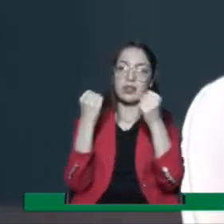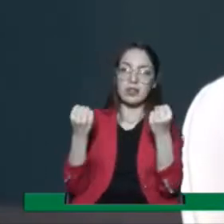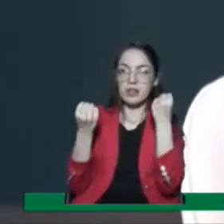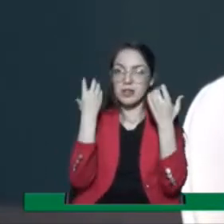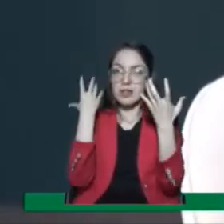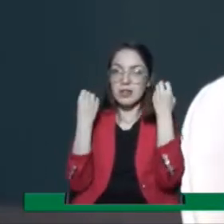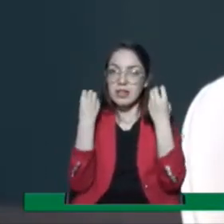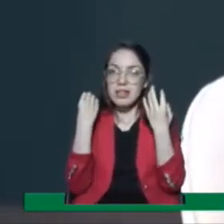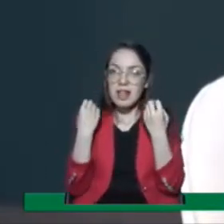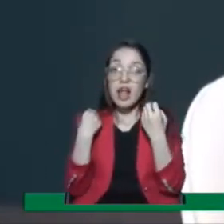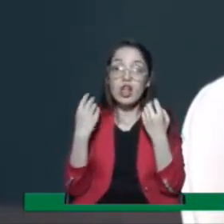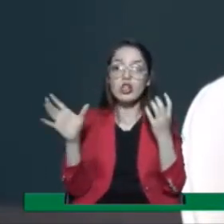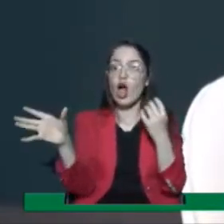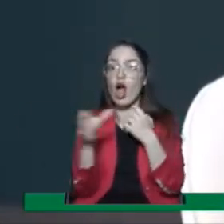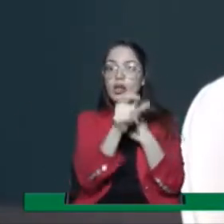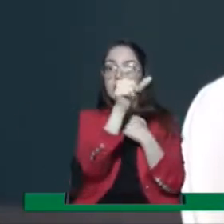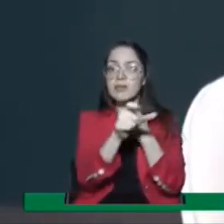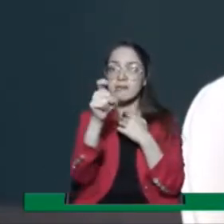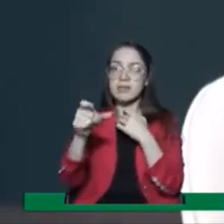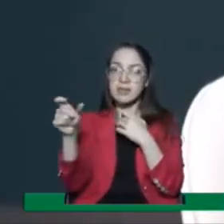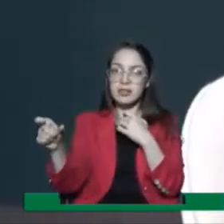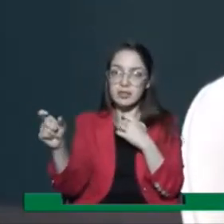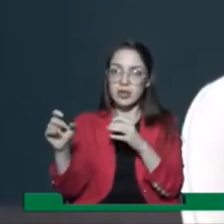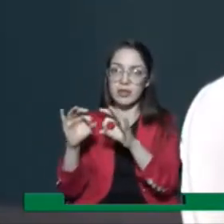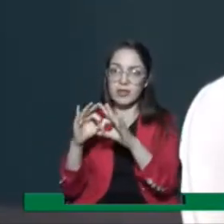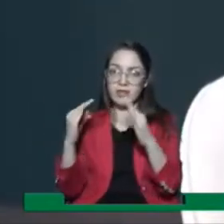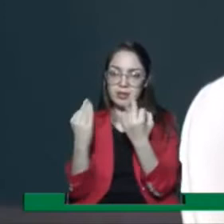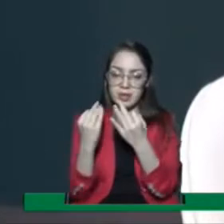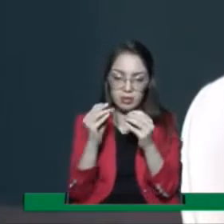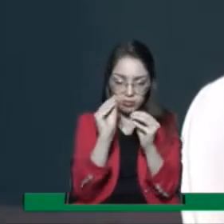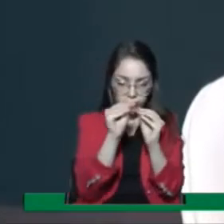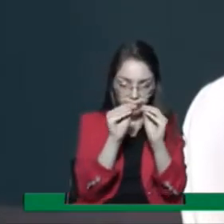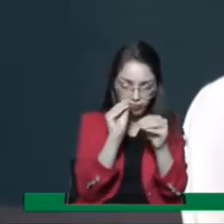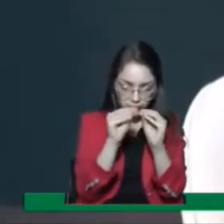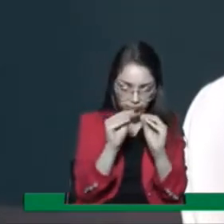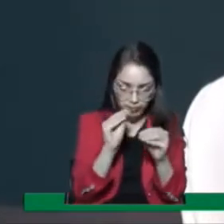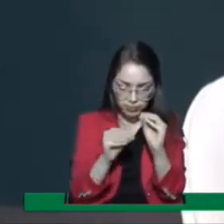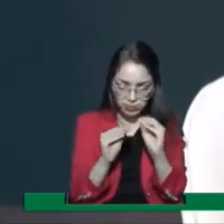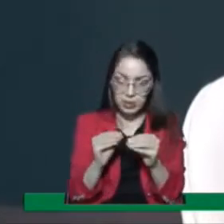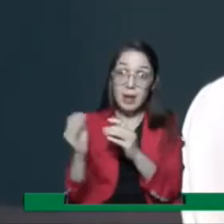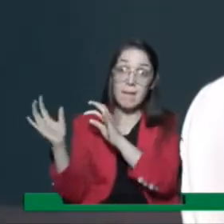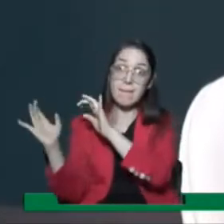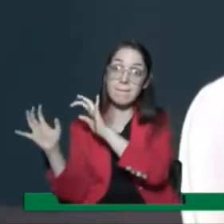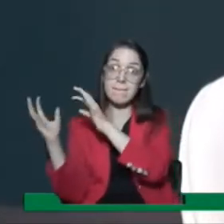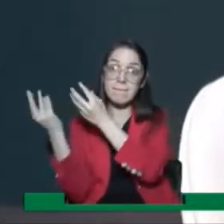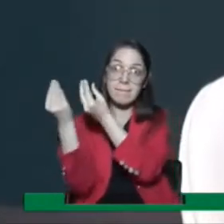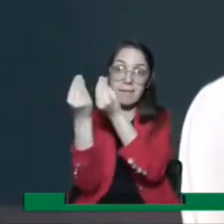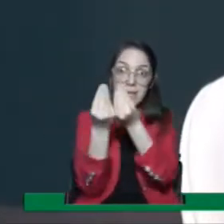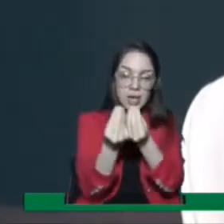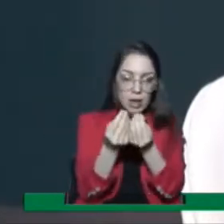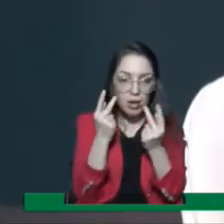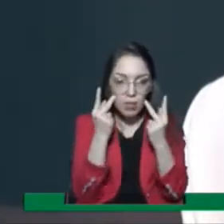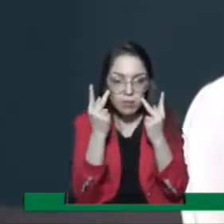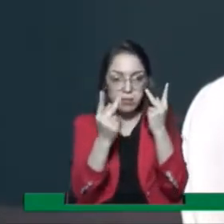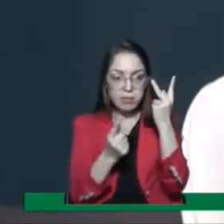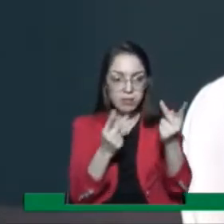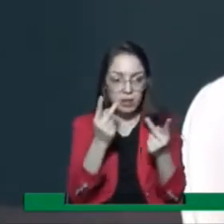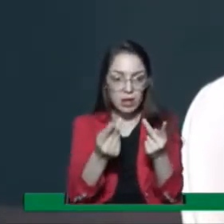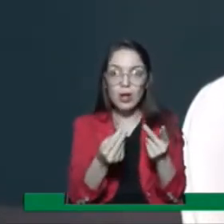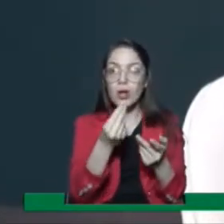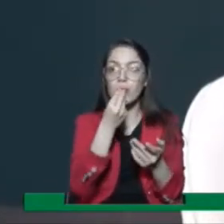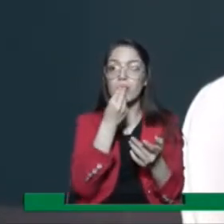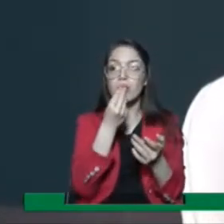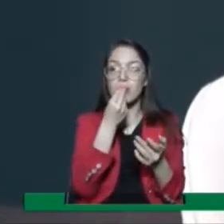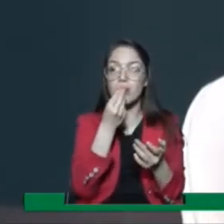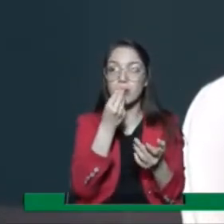haciendo las galletas y las familias y los emprendedores llegan a compartir a disfrutar ya consumir que es lo más